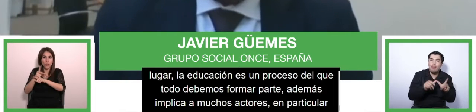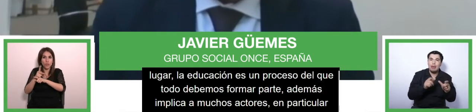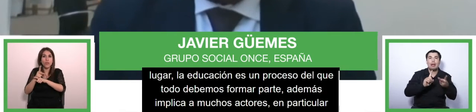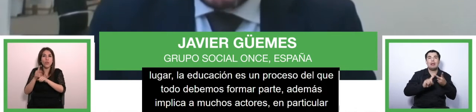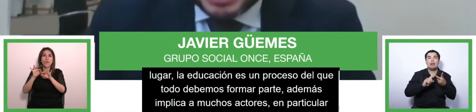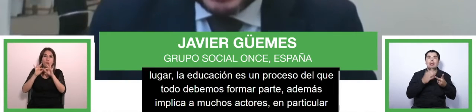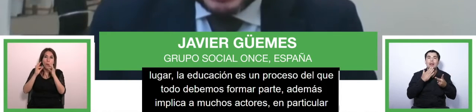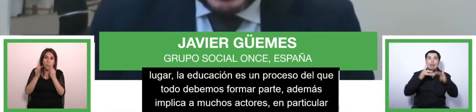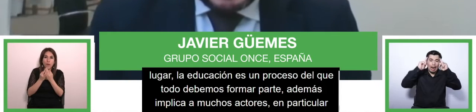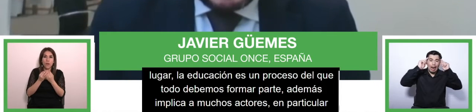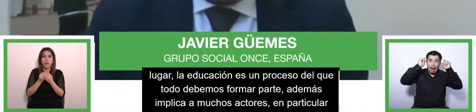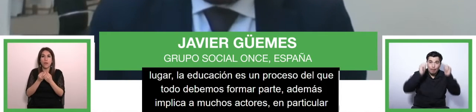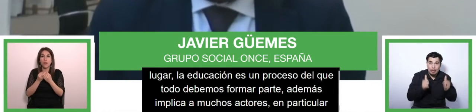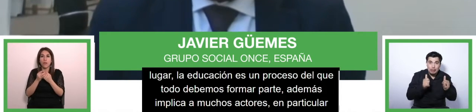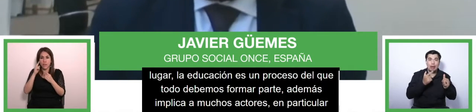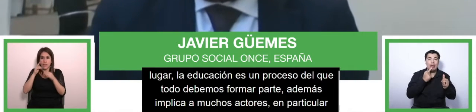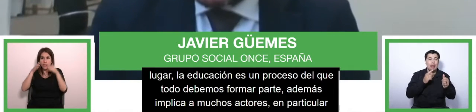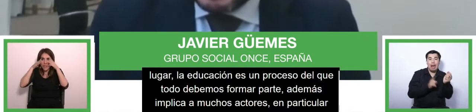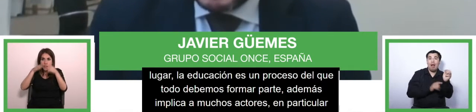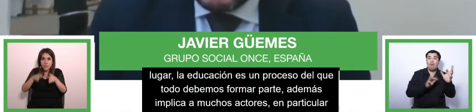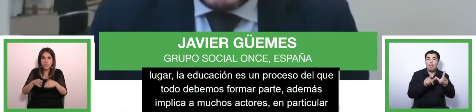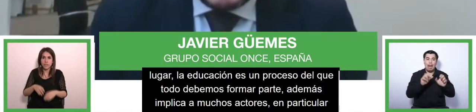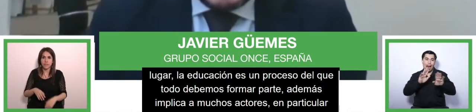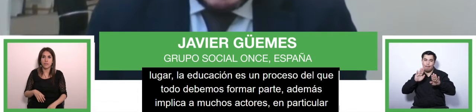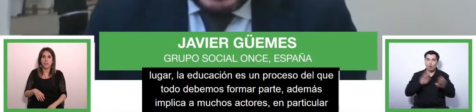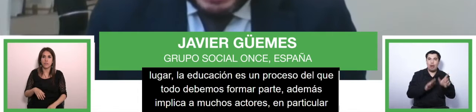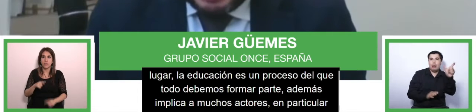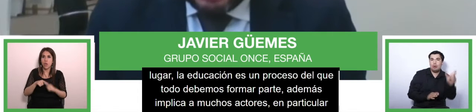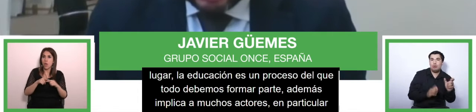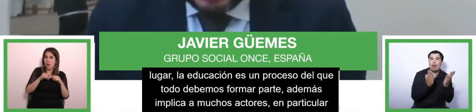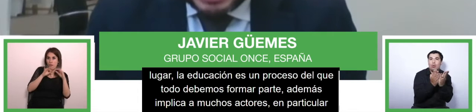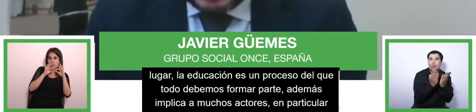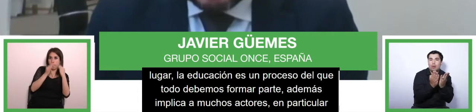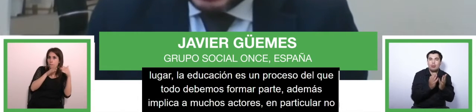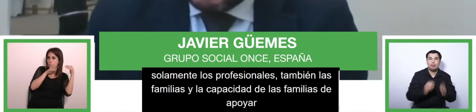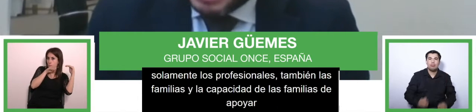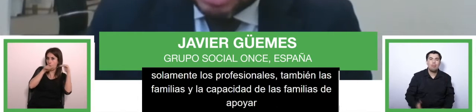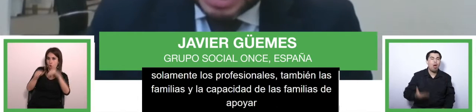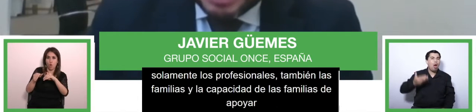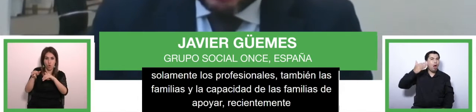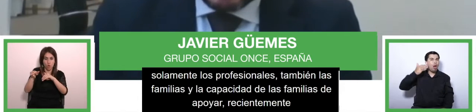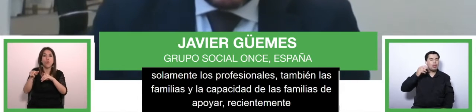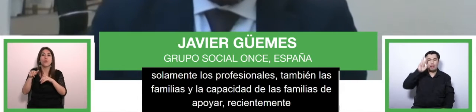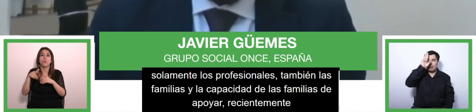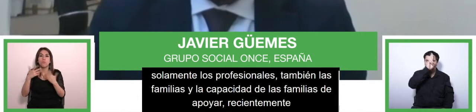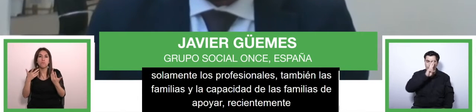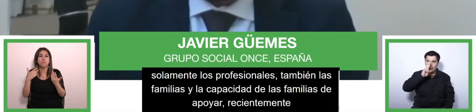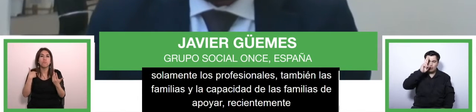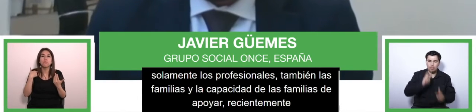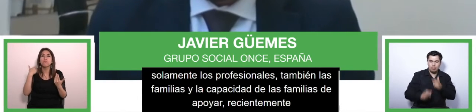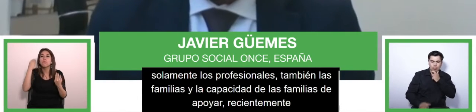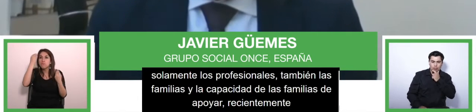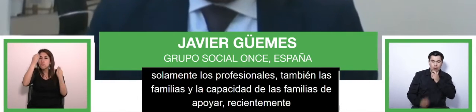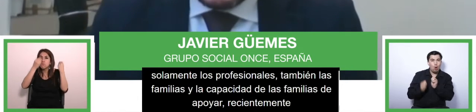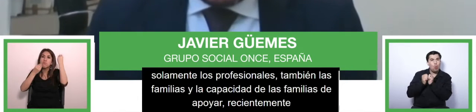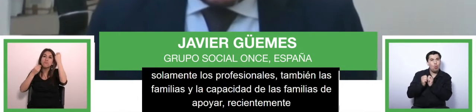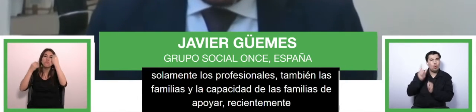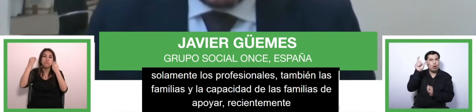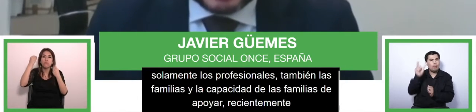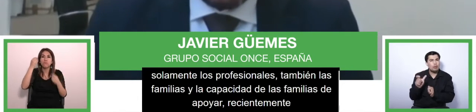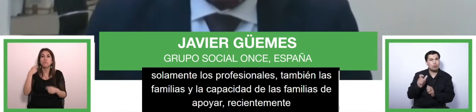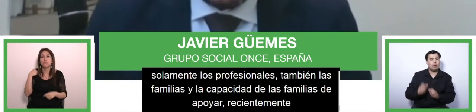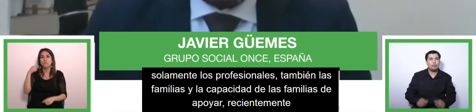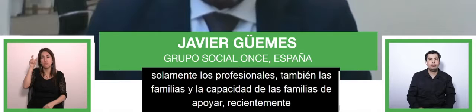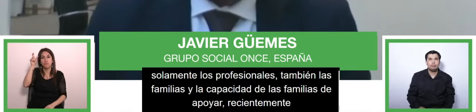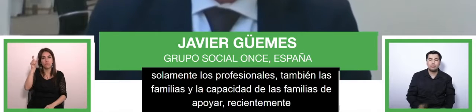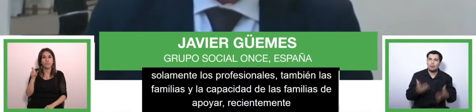las familias de apoyar a los estudiantes. Recientemente hacíamos una reflexión también junto con UNICEF